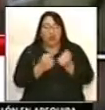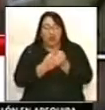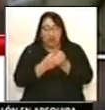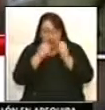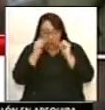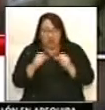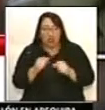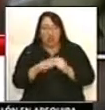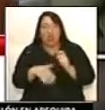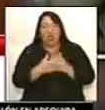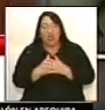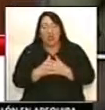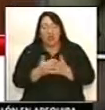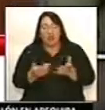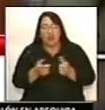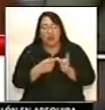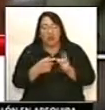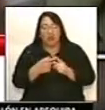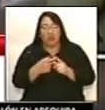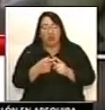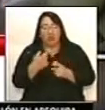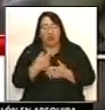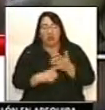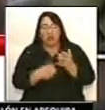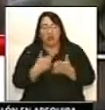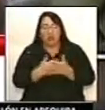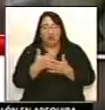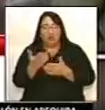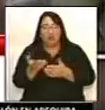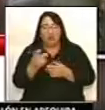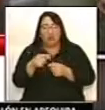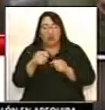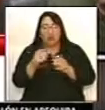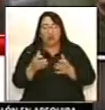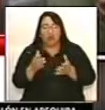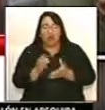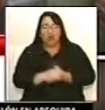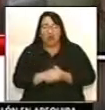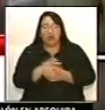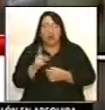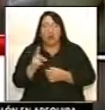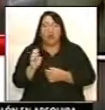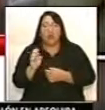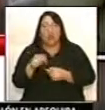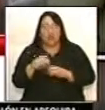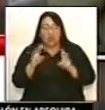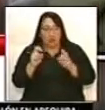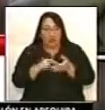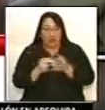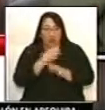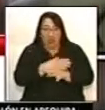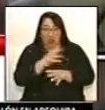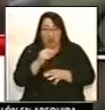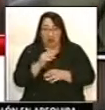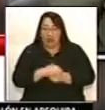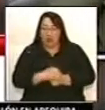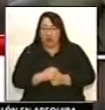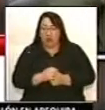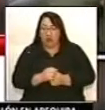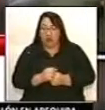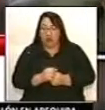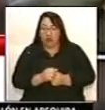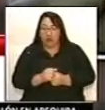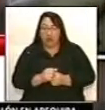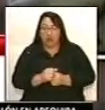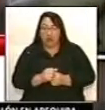sentido. Entonces, ¿qué estamos proponiéndole a la comisión? De, en este caso, que está